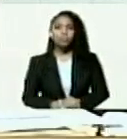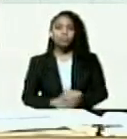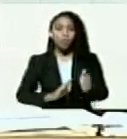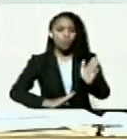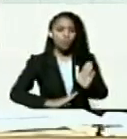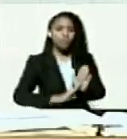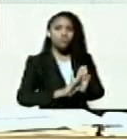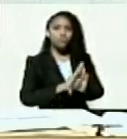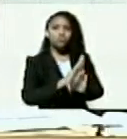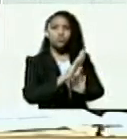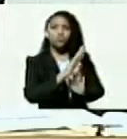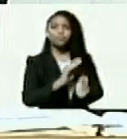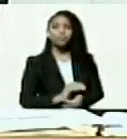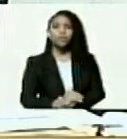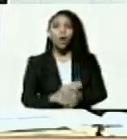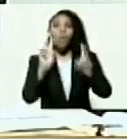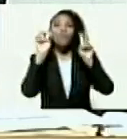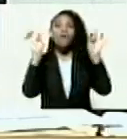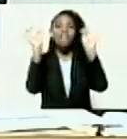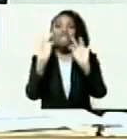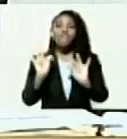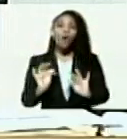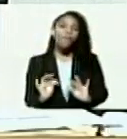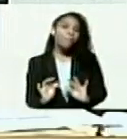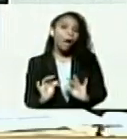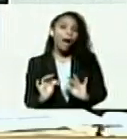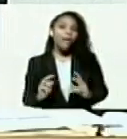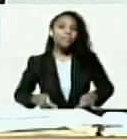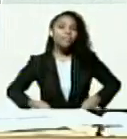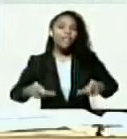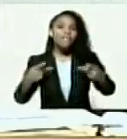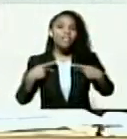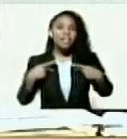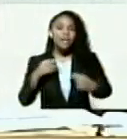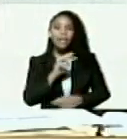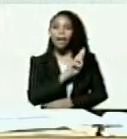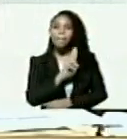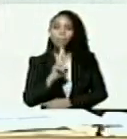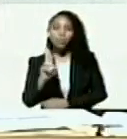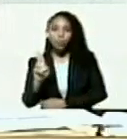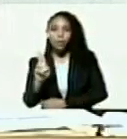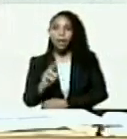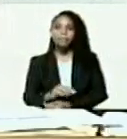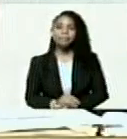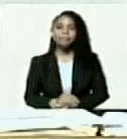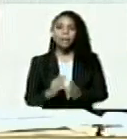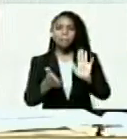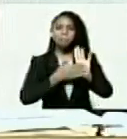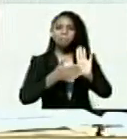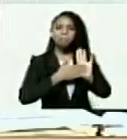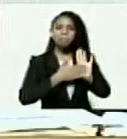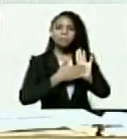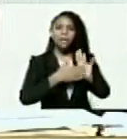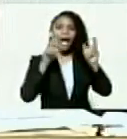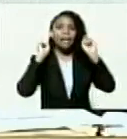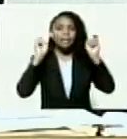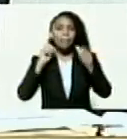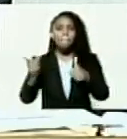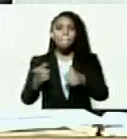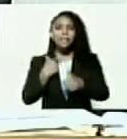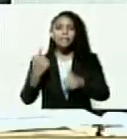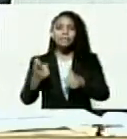desarrolló una nueva manera de vida republicana, apegado a los